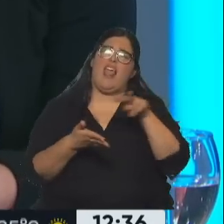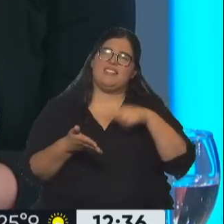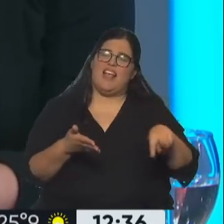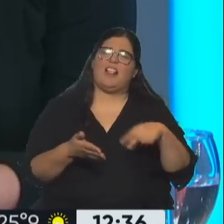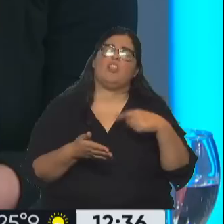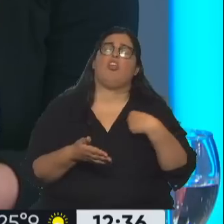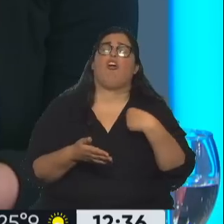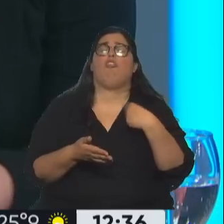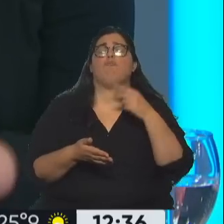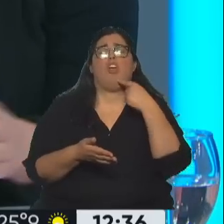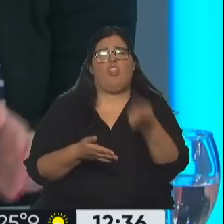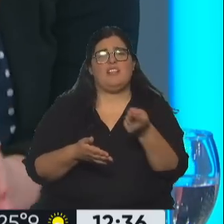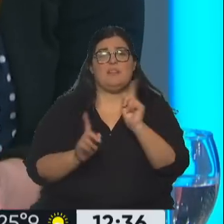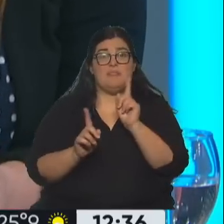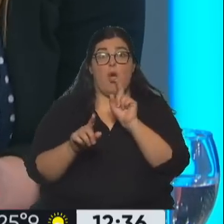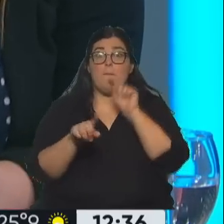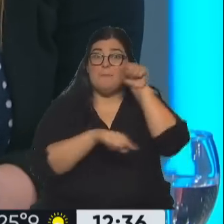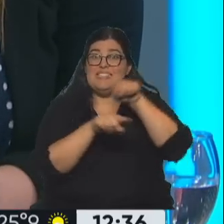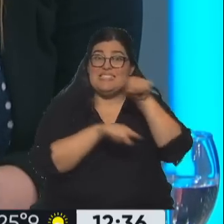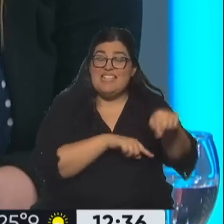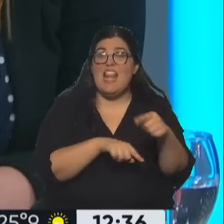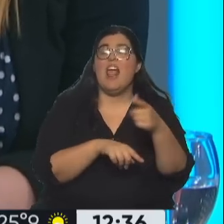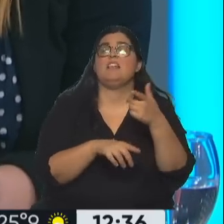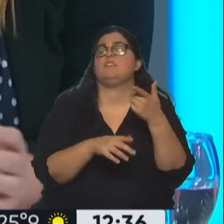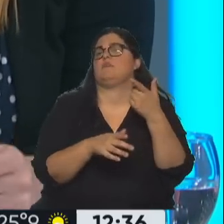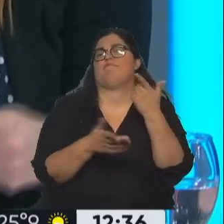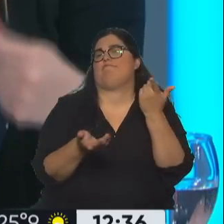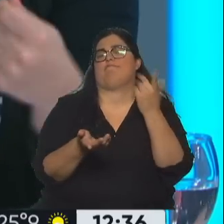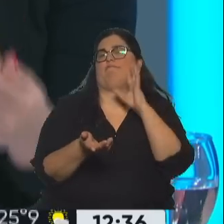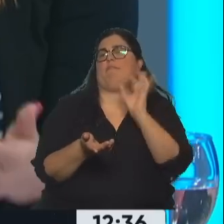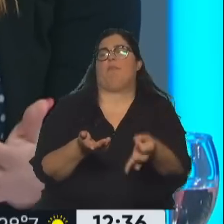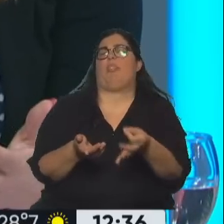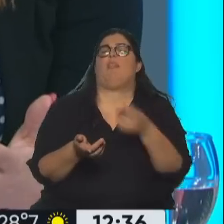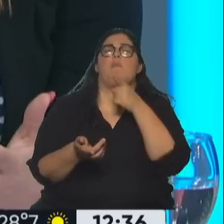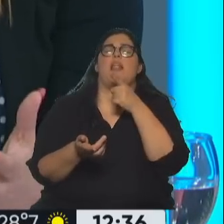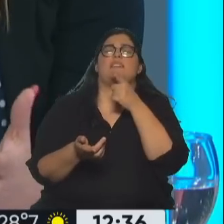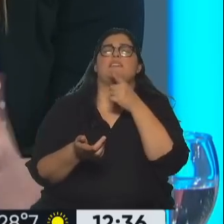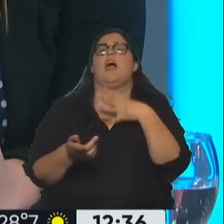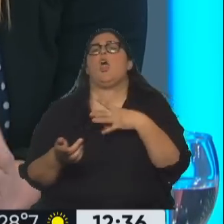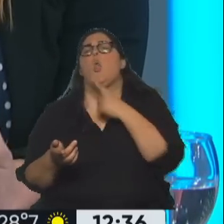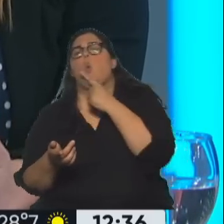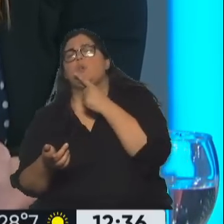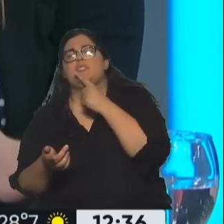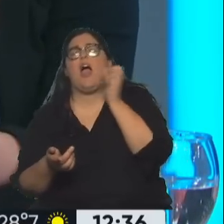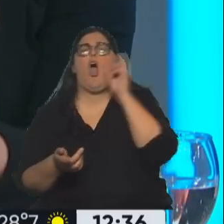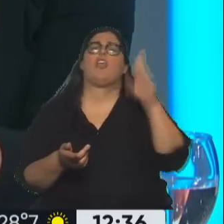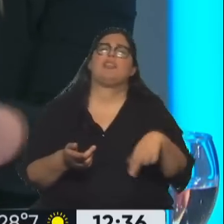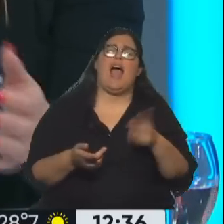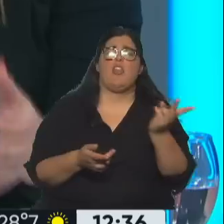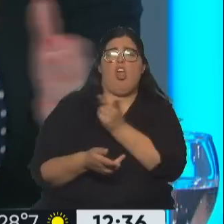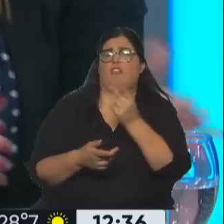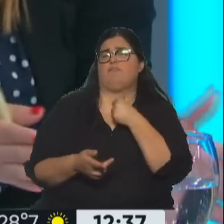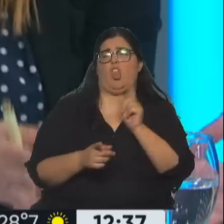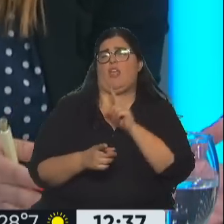que pasó comprueba que ni Rusia ni la OTAN parecieran tener intenciones de avanzar, digamos, a una